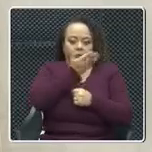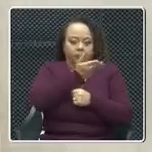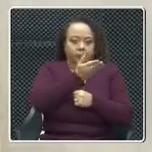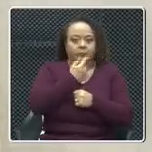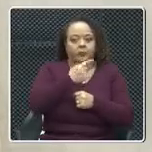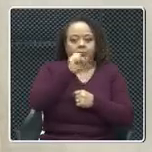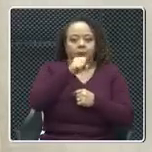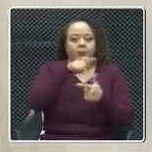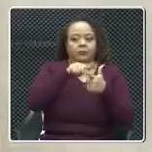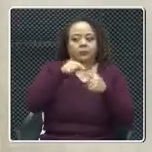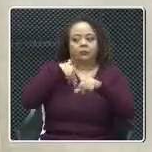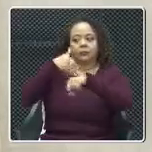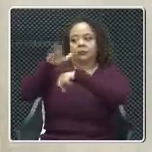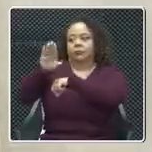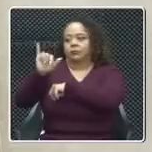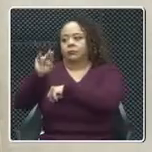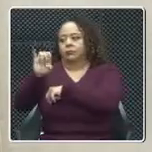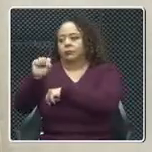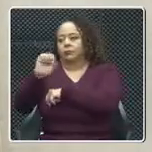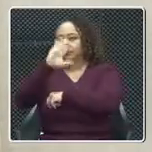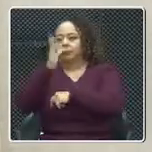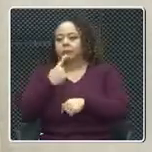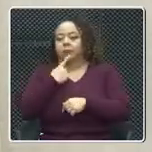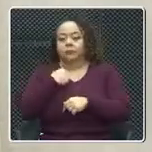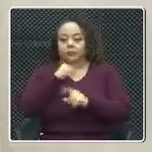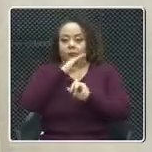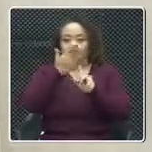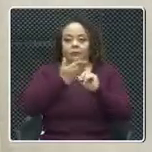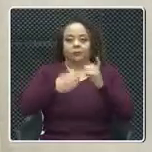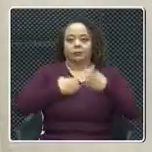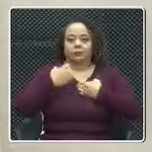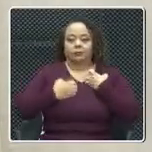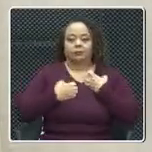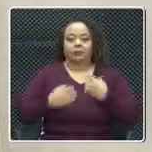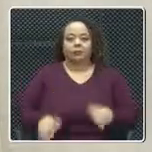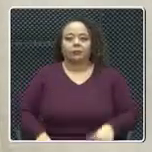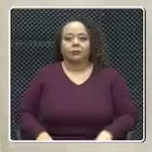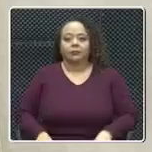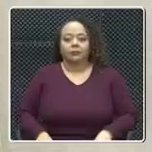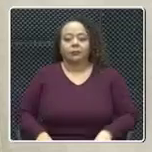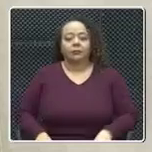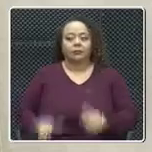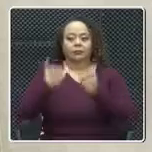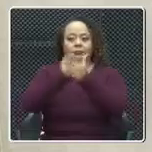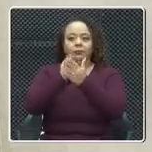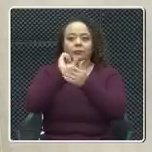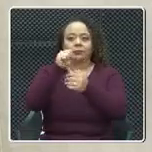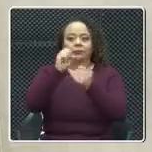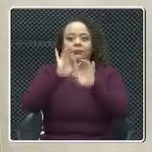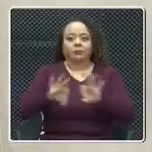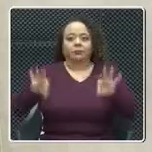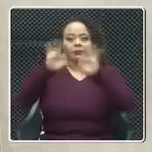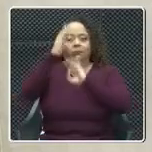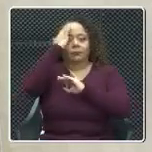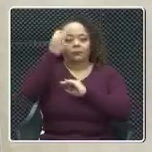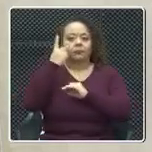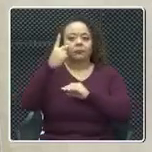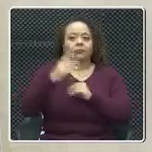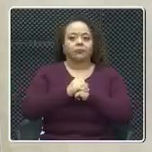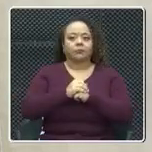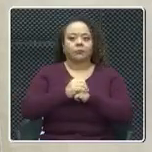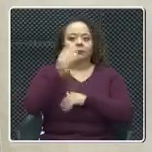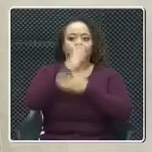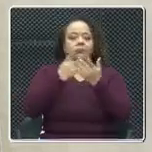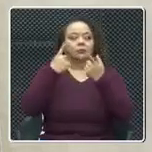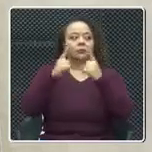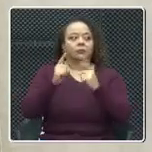Entonces yo de una vez lo mando al INSS y nunca me ha dicho que está afectado emocionalmente, claro, ¿verdad? Eso sí es importante porque vamos a ver, algunos